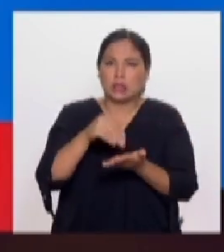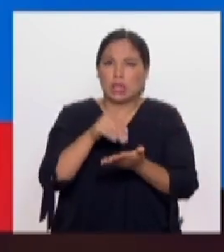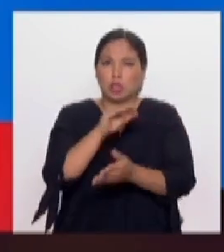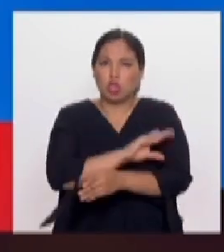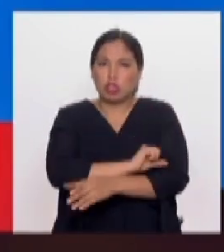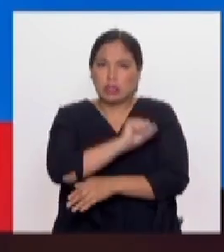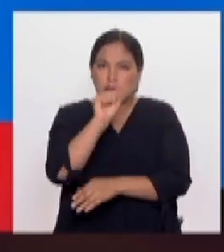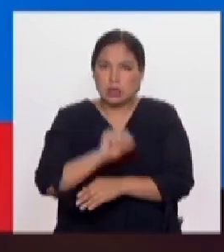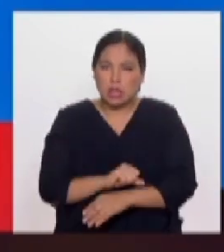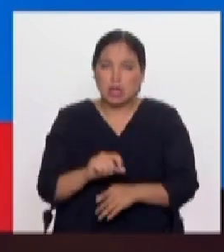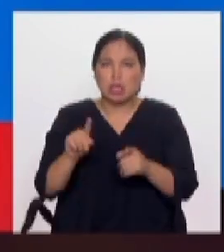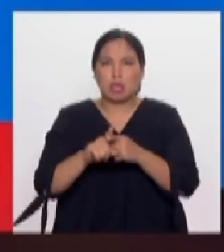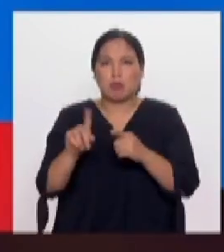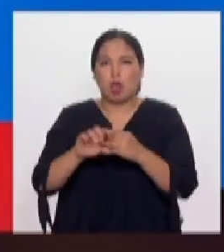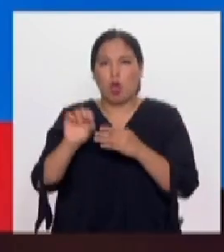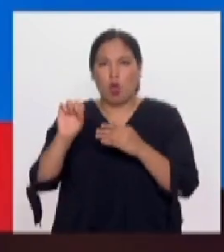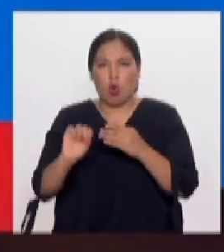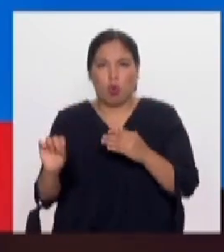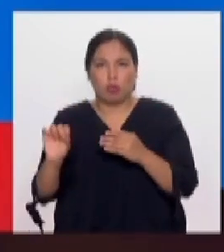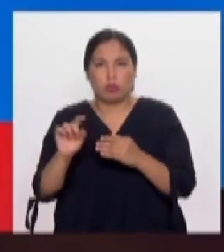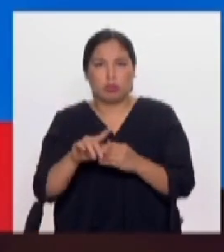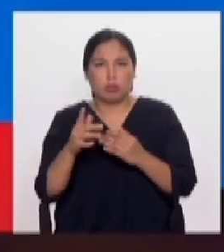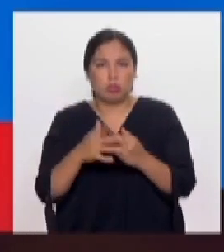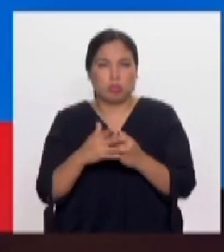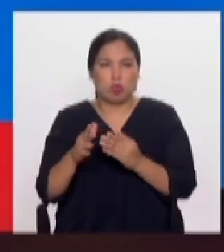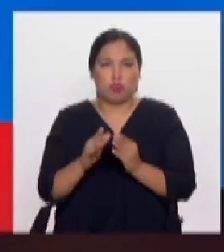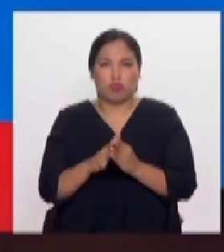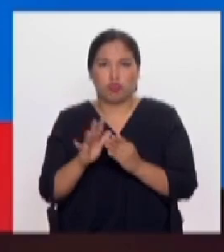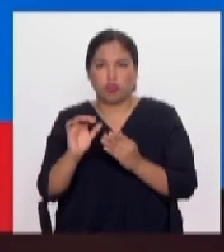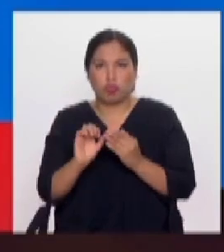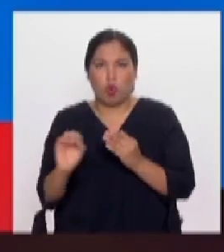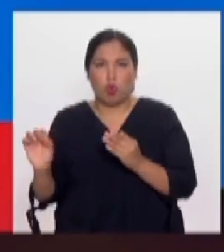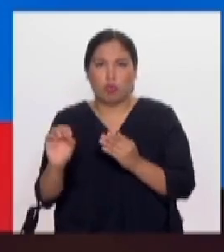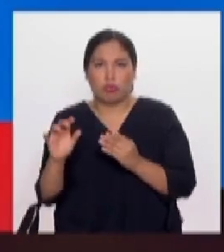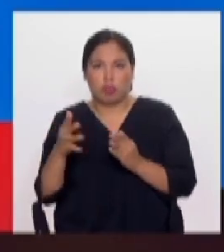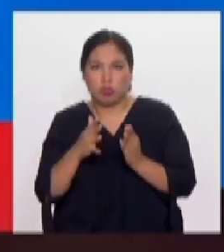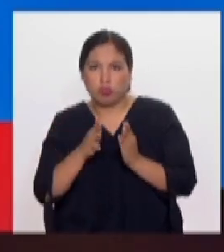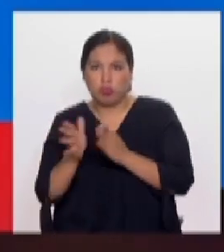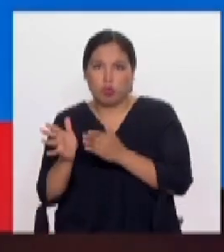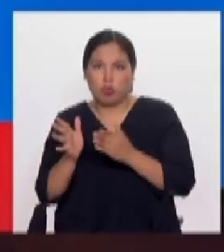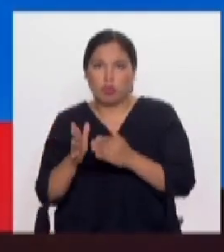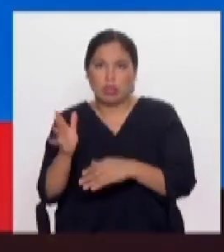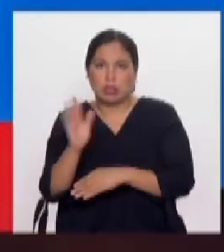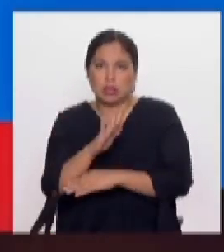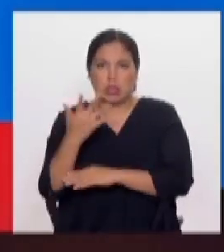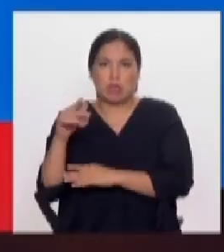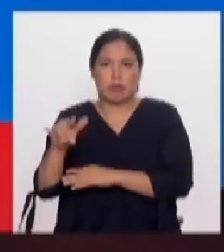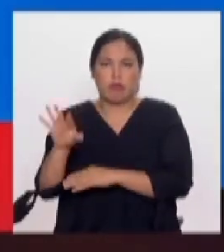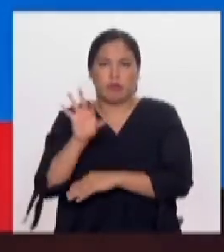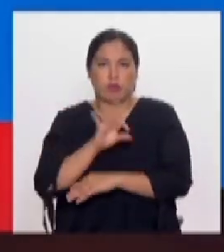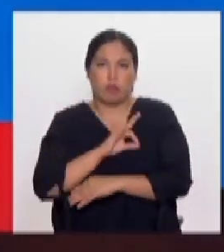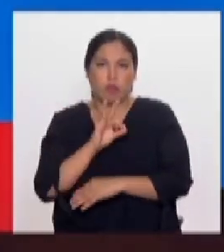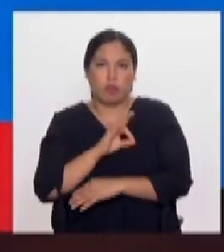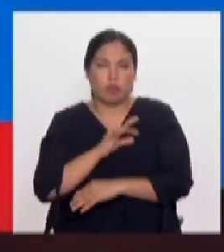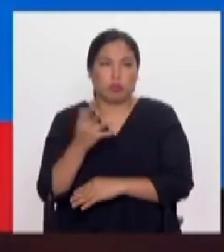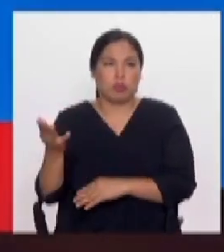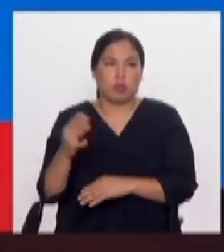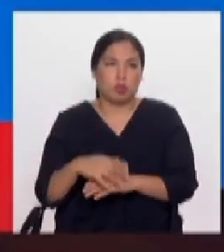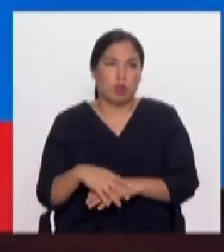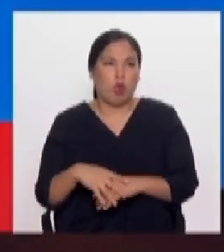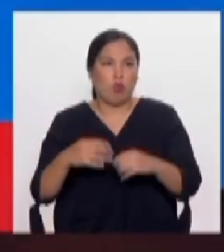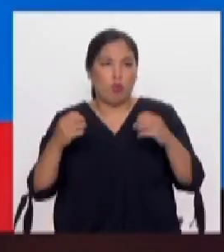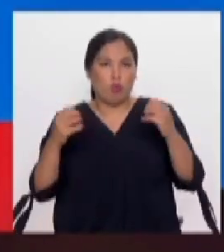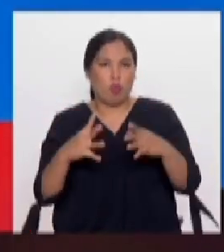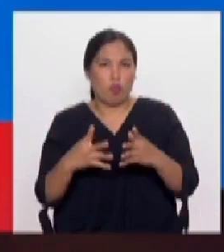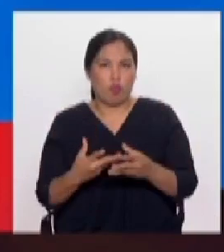la parte oriental de la Sierra Sur, ¿no? Es la parte que más está mirando hacia la selva. Situación que favorecería pues precipitaciones de moderada a fuerte